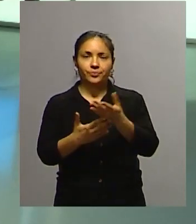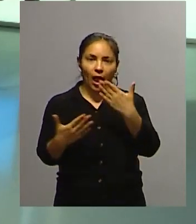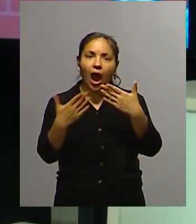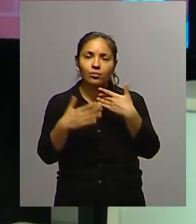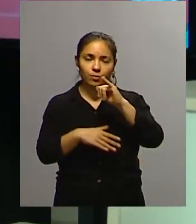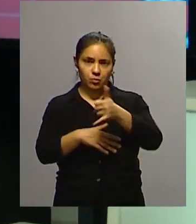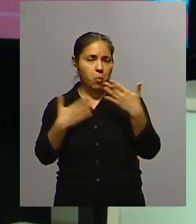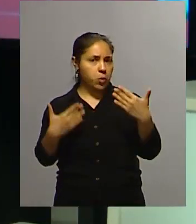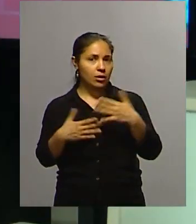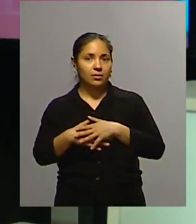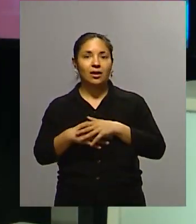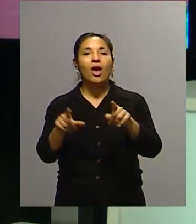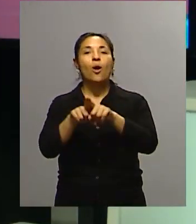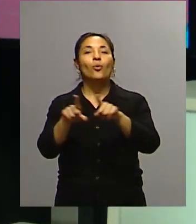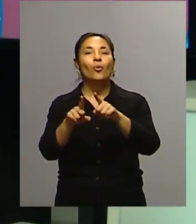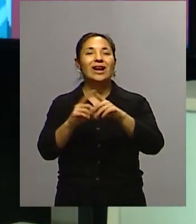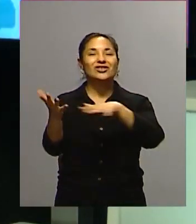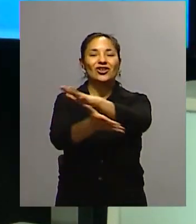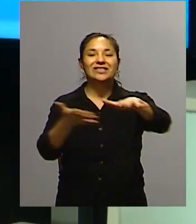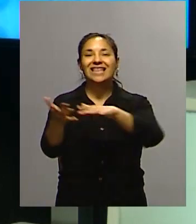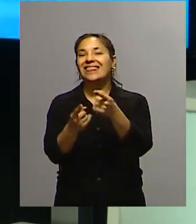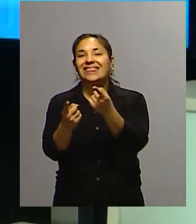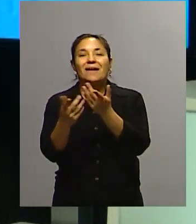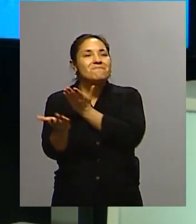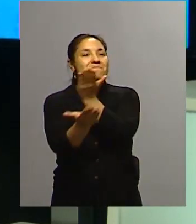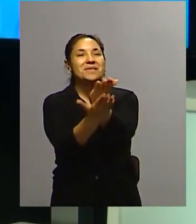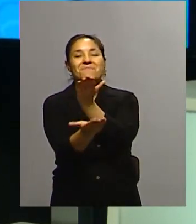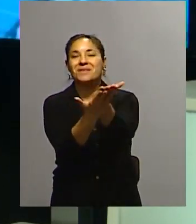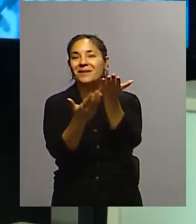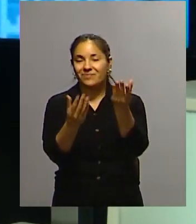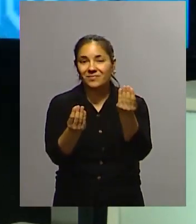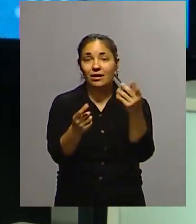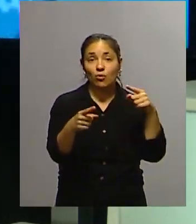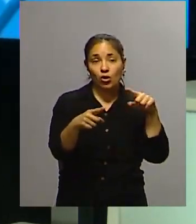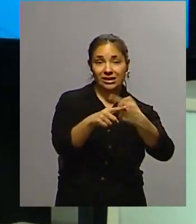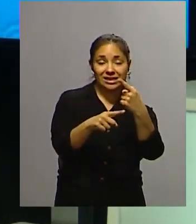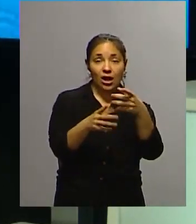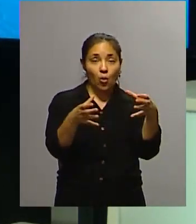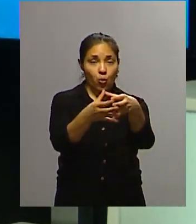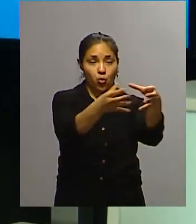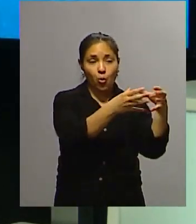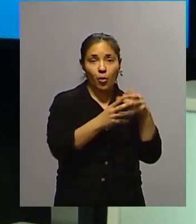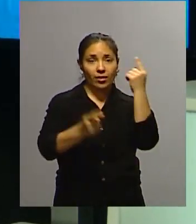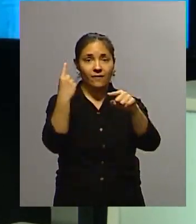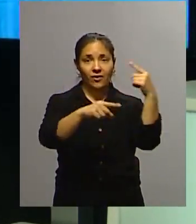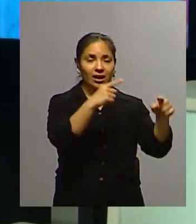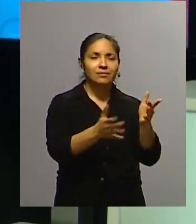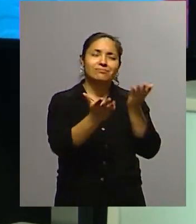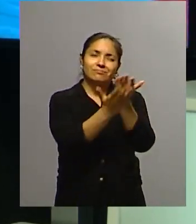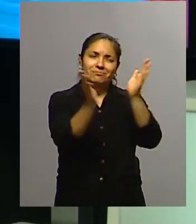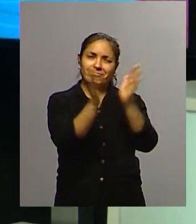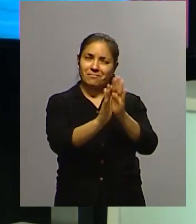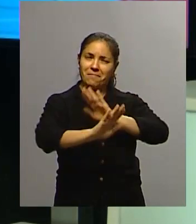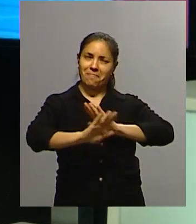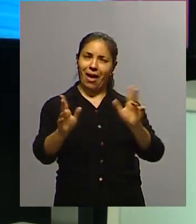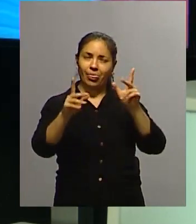que la sociedad lo está demandando, ¿no? Que se necesita ver un poco más de diálogo entre la clase dirigente, digo, de los distintos partidos, que se empiecen a entender